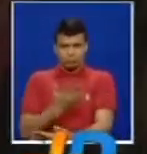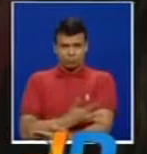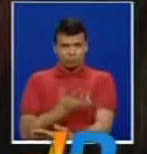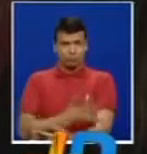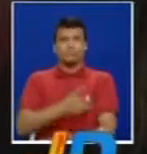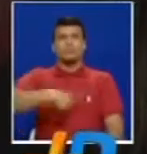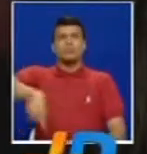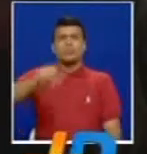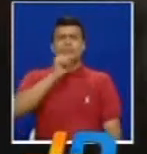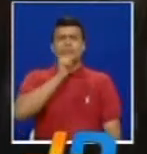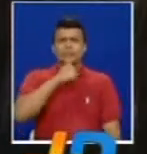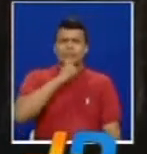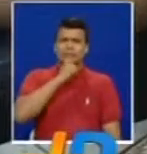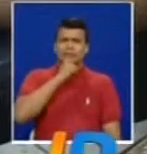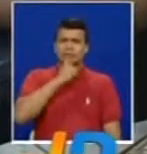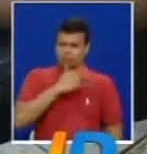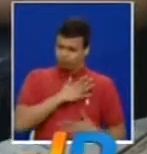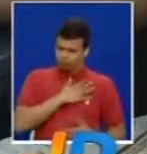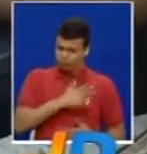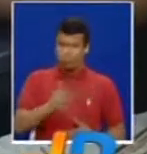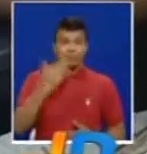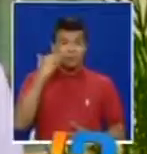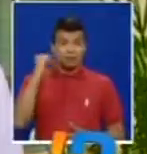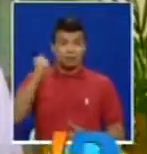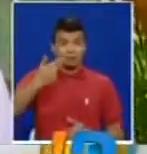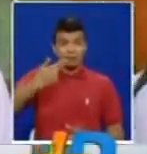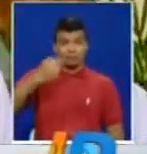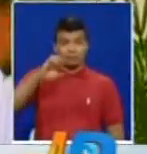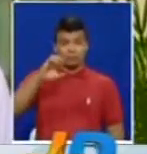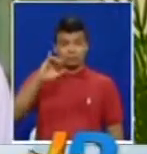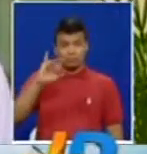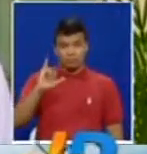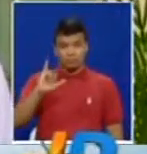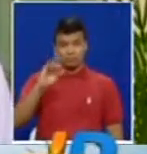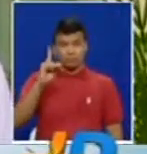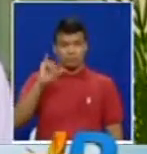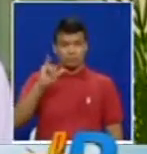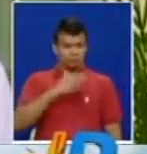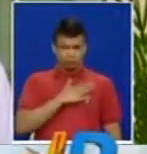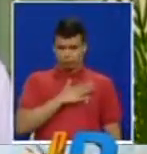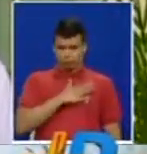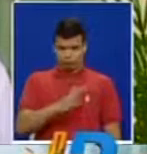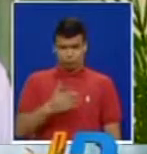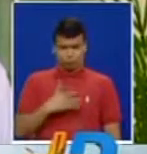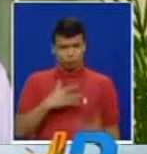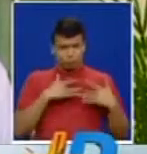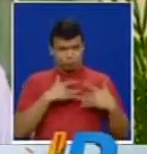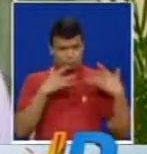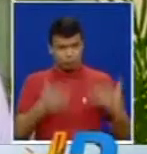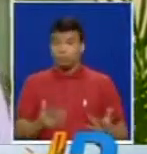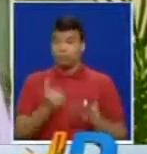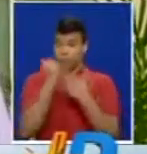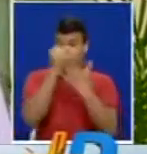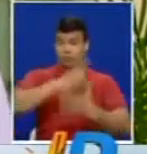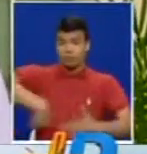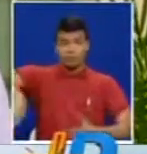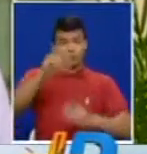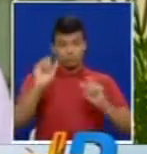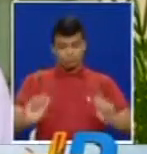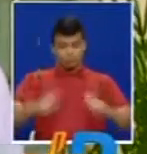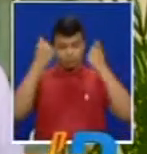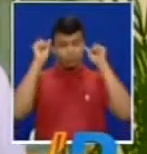la institución médica. Heidi Muñoz es una de ellas. Ofreciéndonos para donar, siempre para salvar una vida. Es